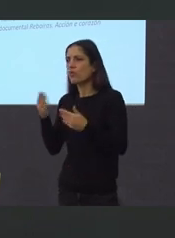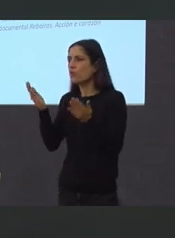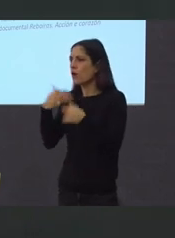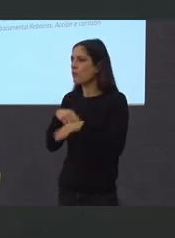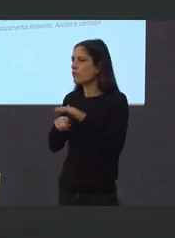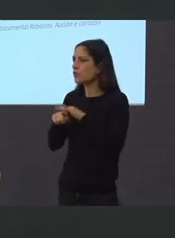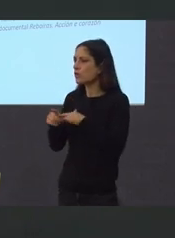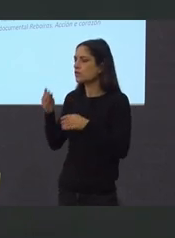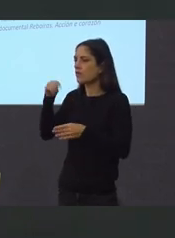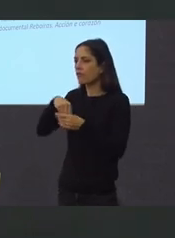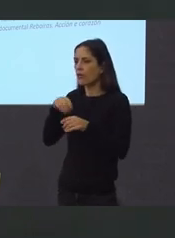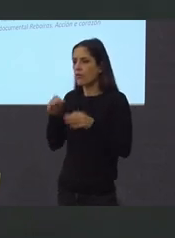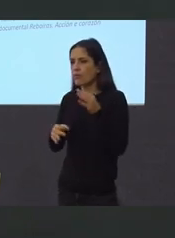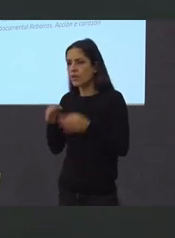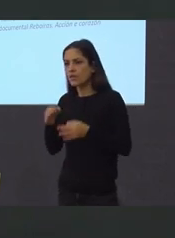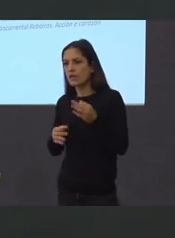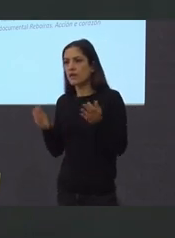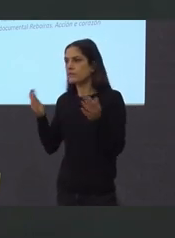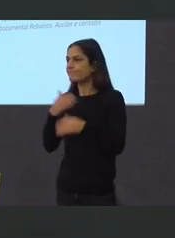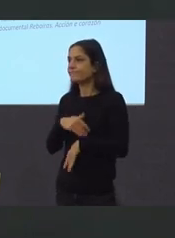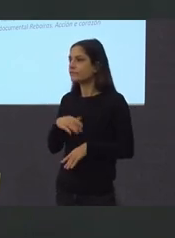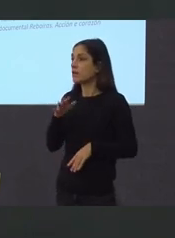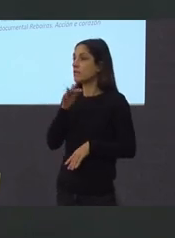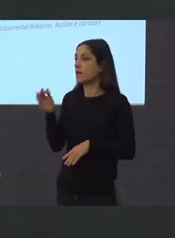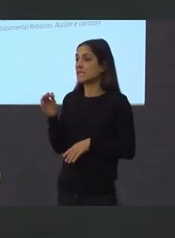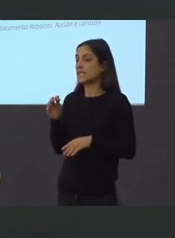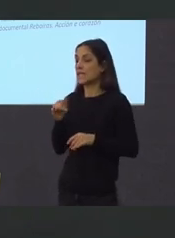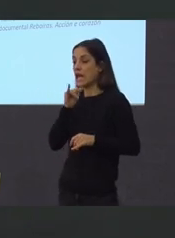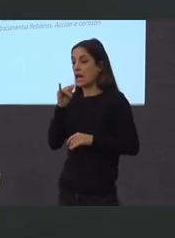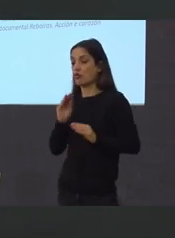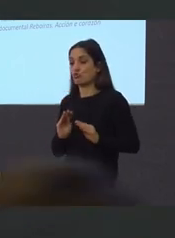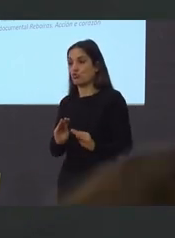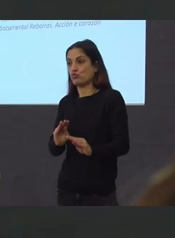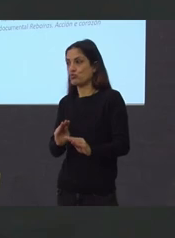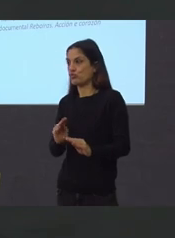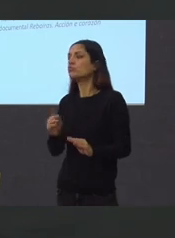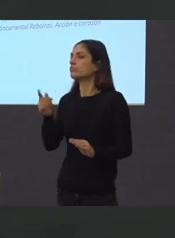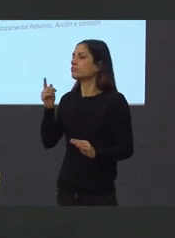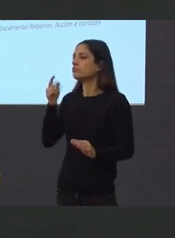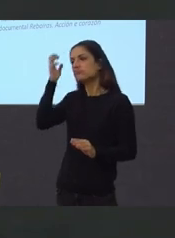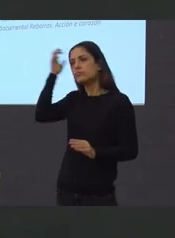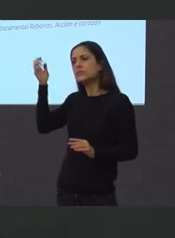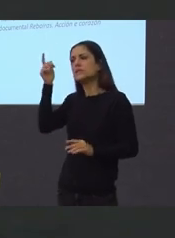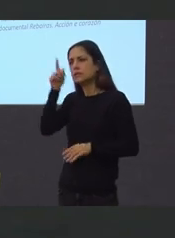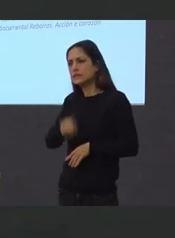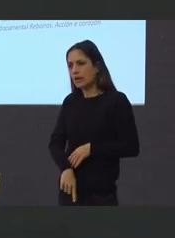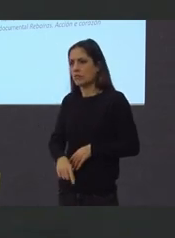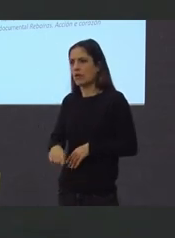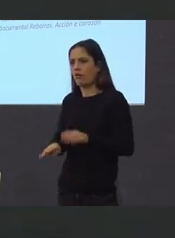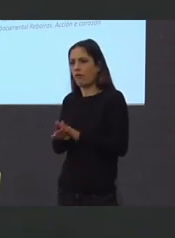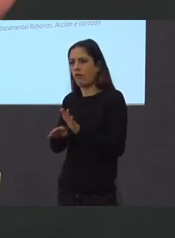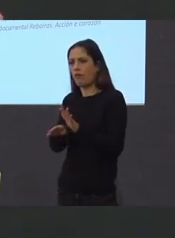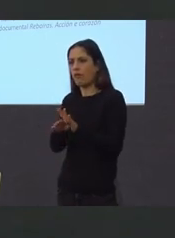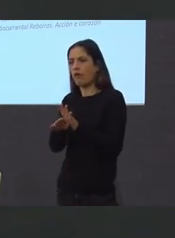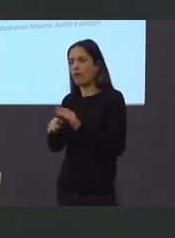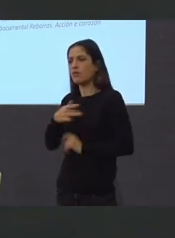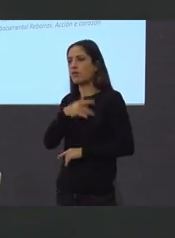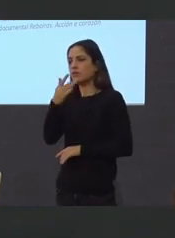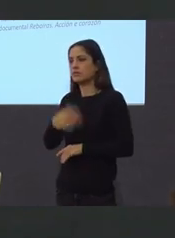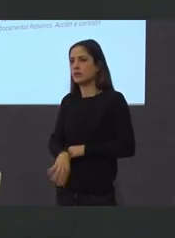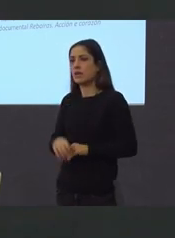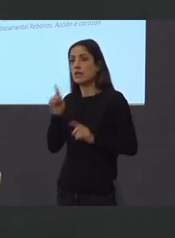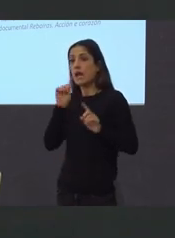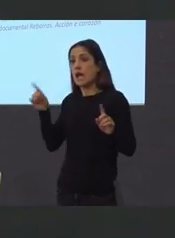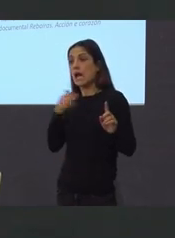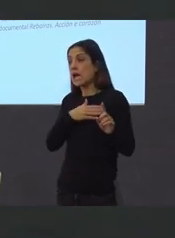preocupante tamén é que o seu fillo, o actual monarca, goza da mesma impunidade e que se quixese facelo, podería